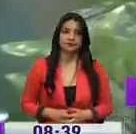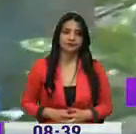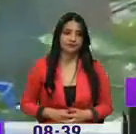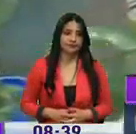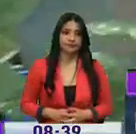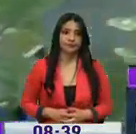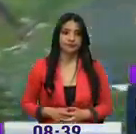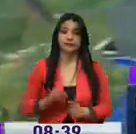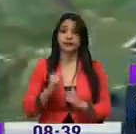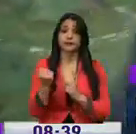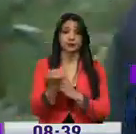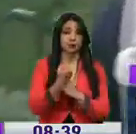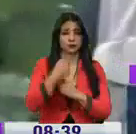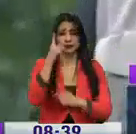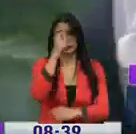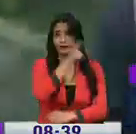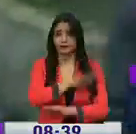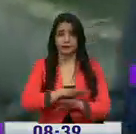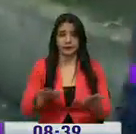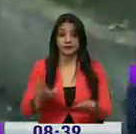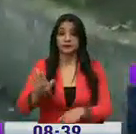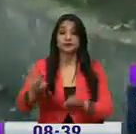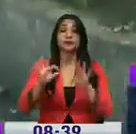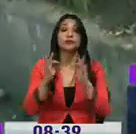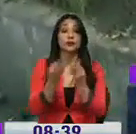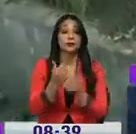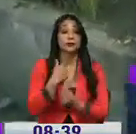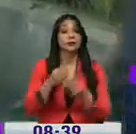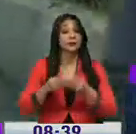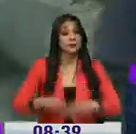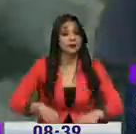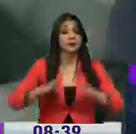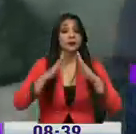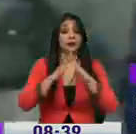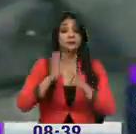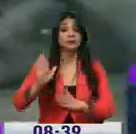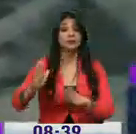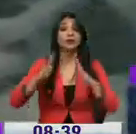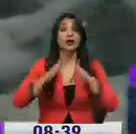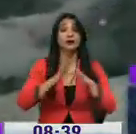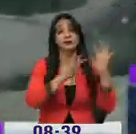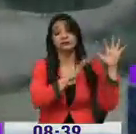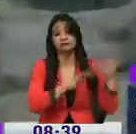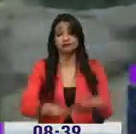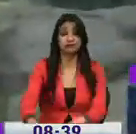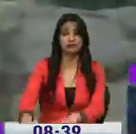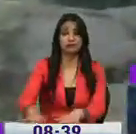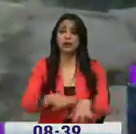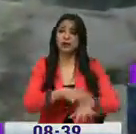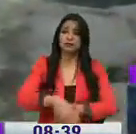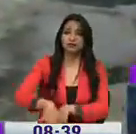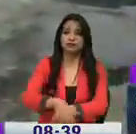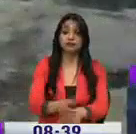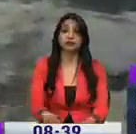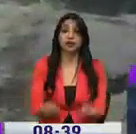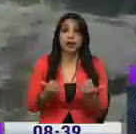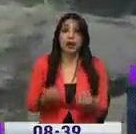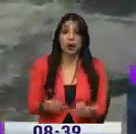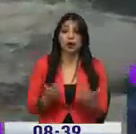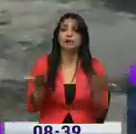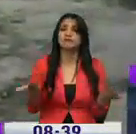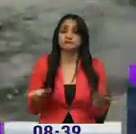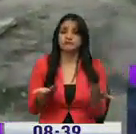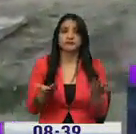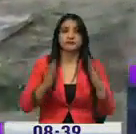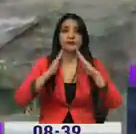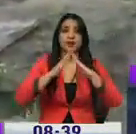conversar con doña María, que es una de las familias afectadas, su casa se la llevó la corriente, ahora está albergada